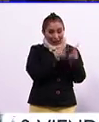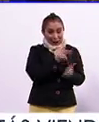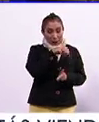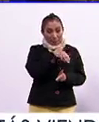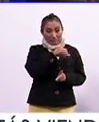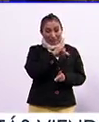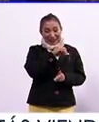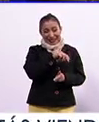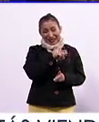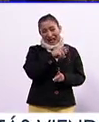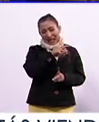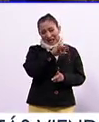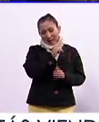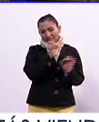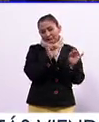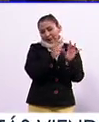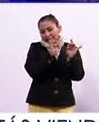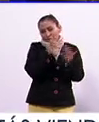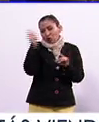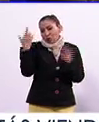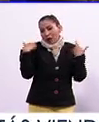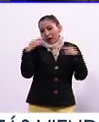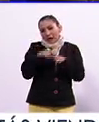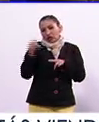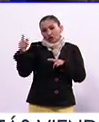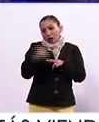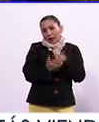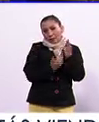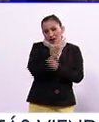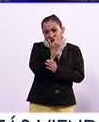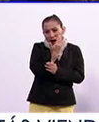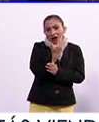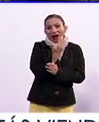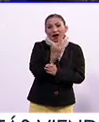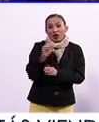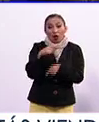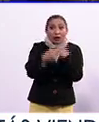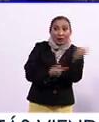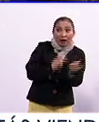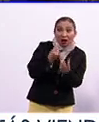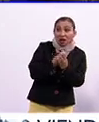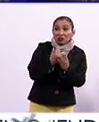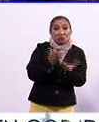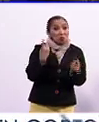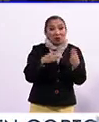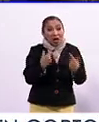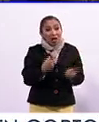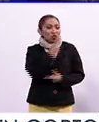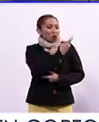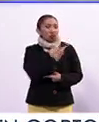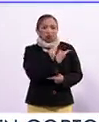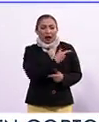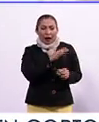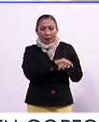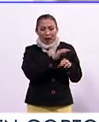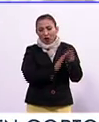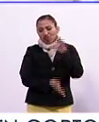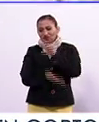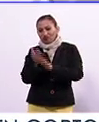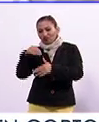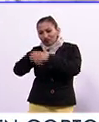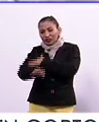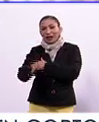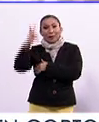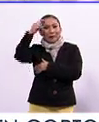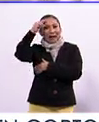Minería, que por alguna razón algún profesor en la mañana no asistía, con 2 amigos nos íbamos a meter